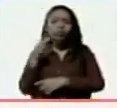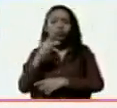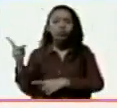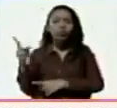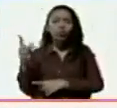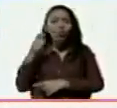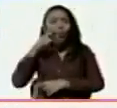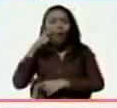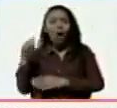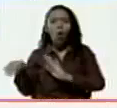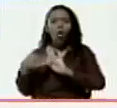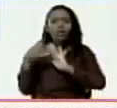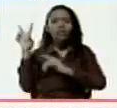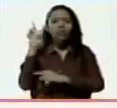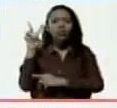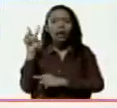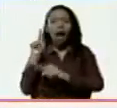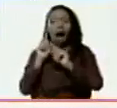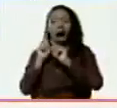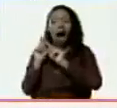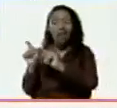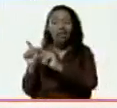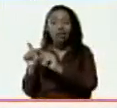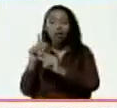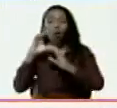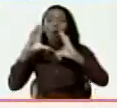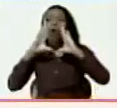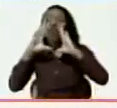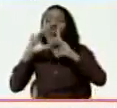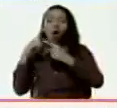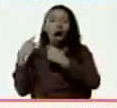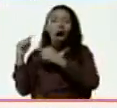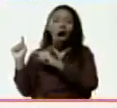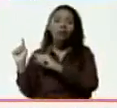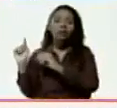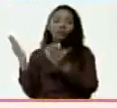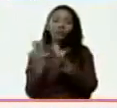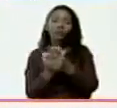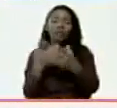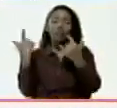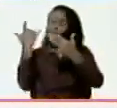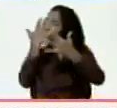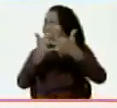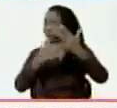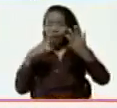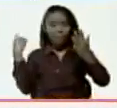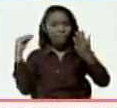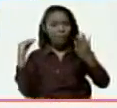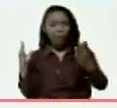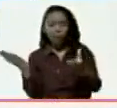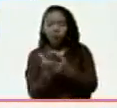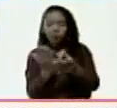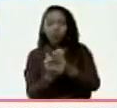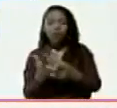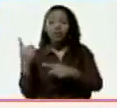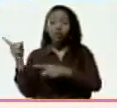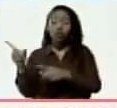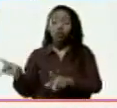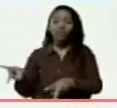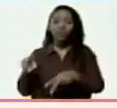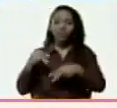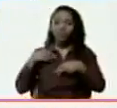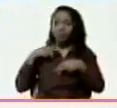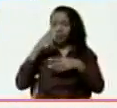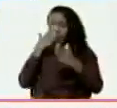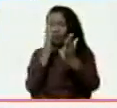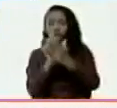contra venezuela allí están las confesiones allí y en ciento declaraciones más donde ellos asumen directamente